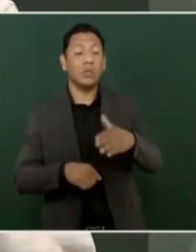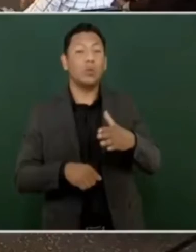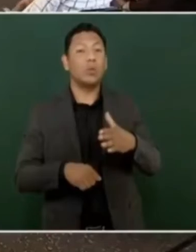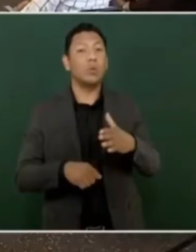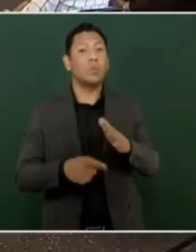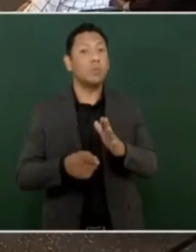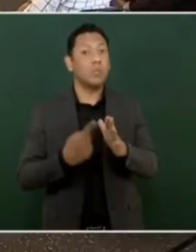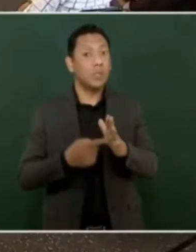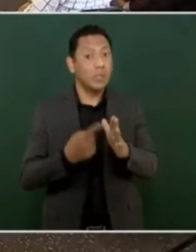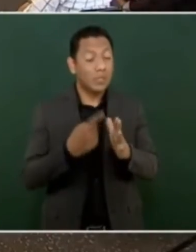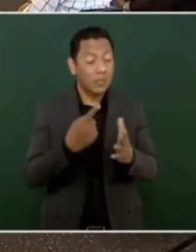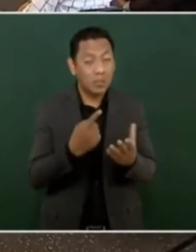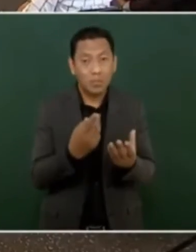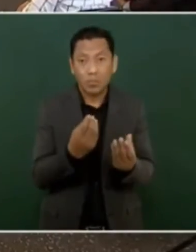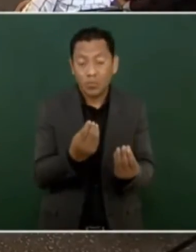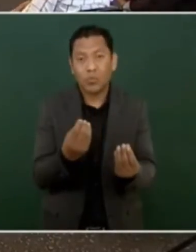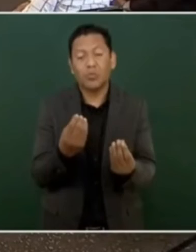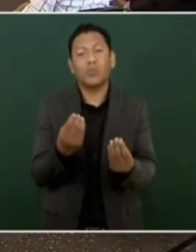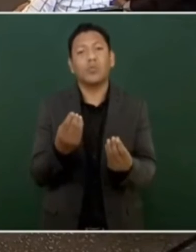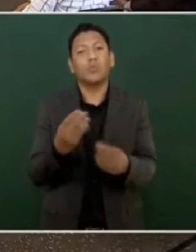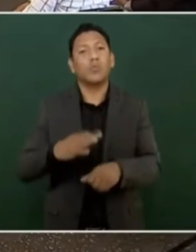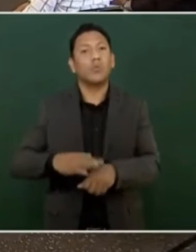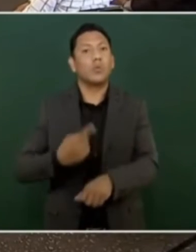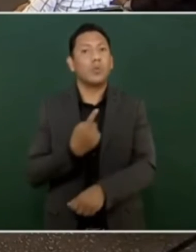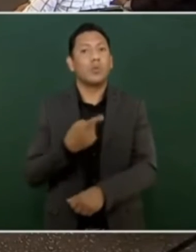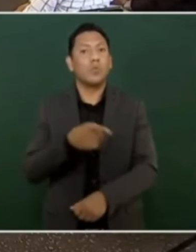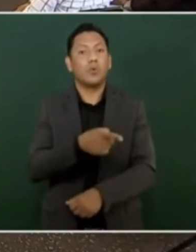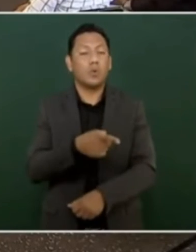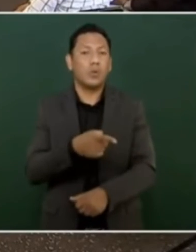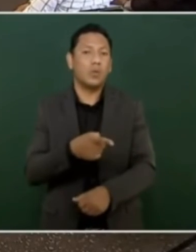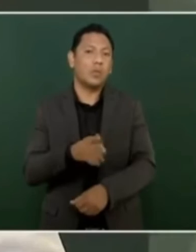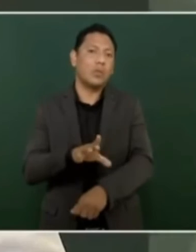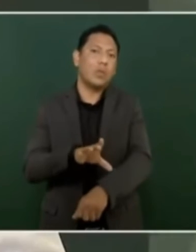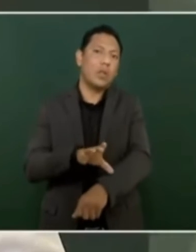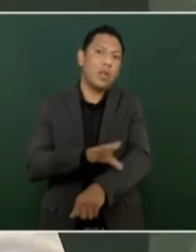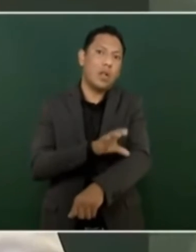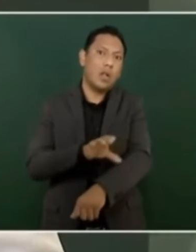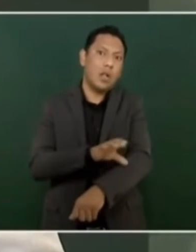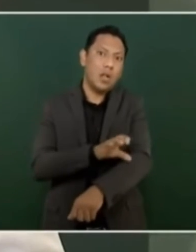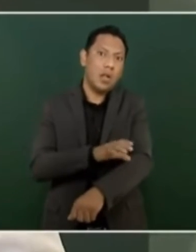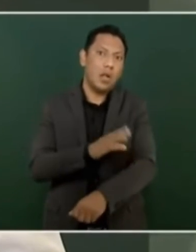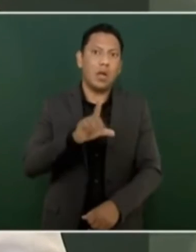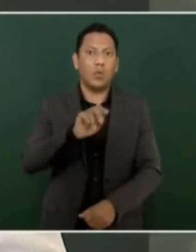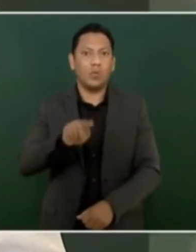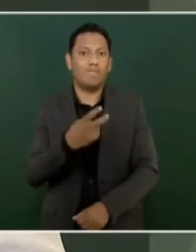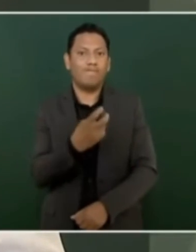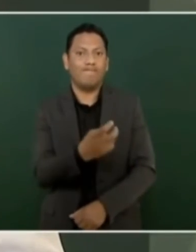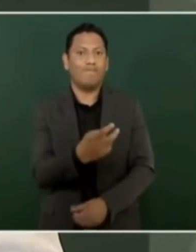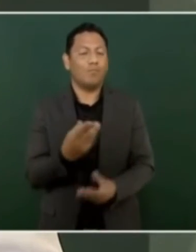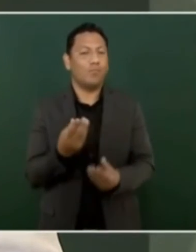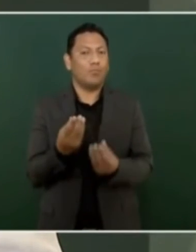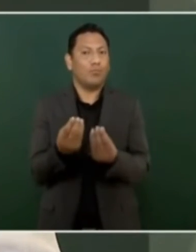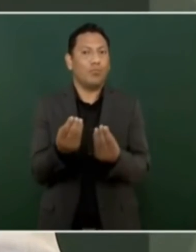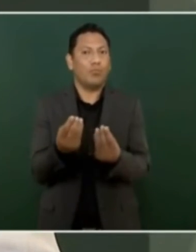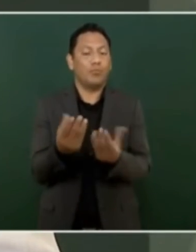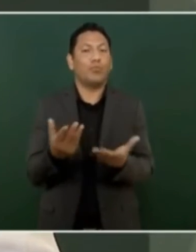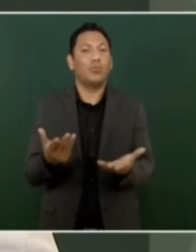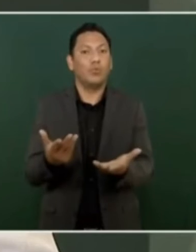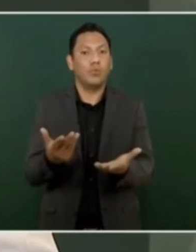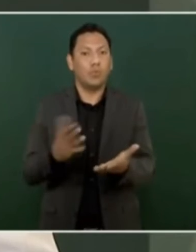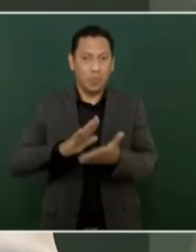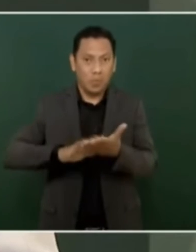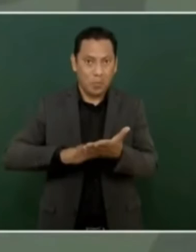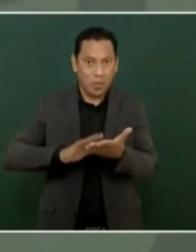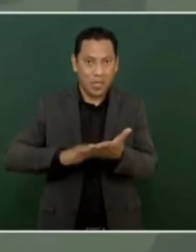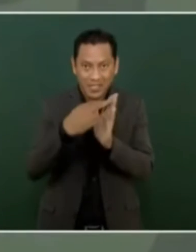familia en México por el servicio de energía eléctrica, por el recibo